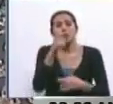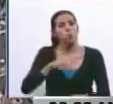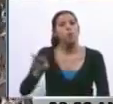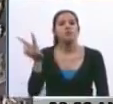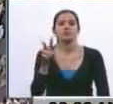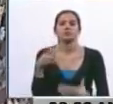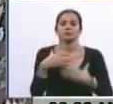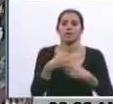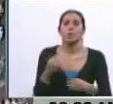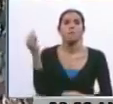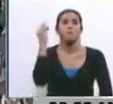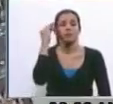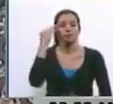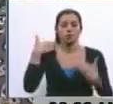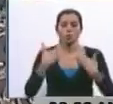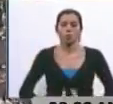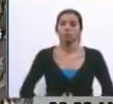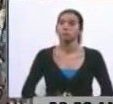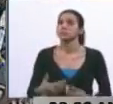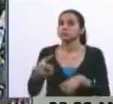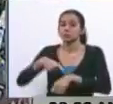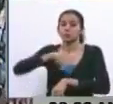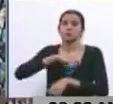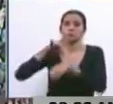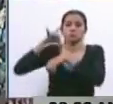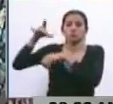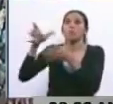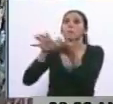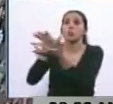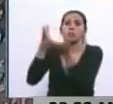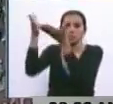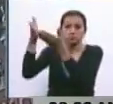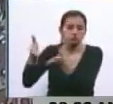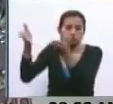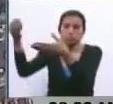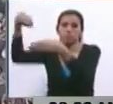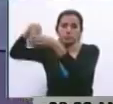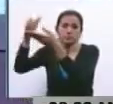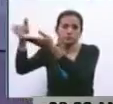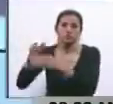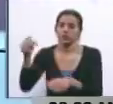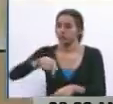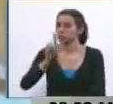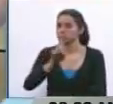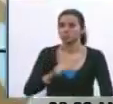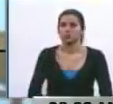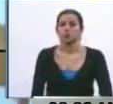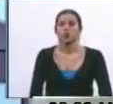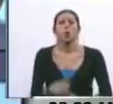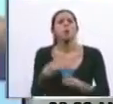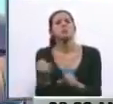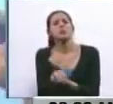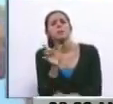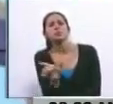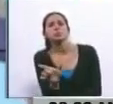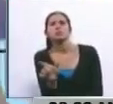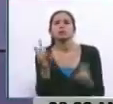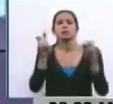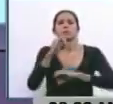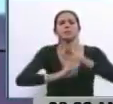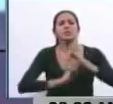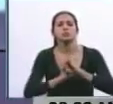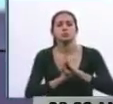nos ocupamos. Y le decimos a España, ocúpese de sus problemas que bastante que tiene. ¿Cómo está trabajando el Partido Socialista Unido de Venezuela en esas materias, en el tema internacional